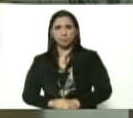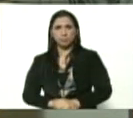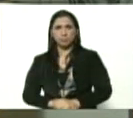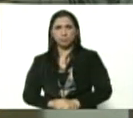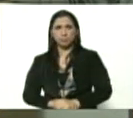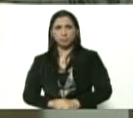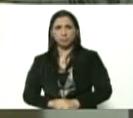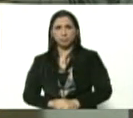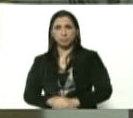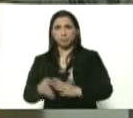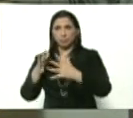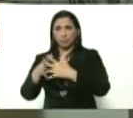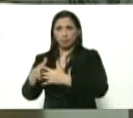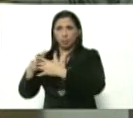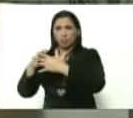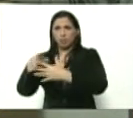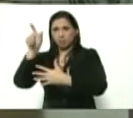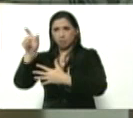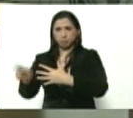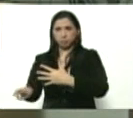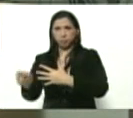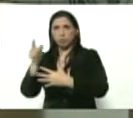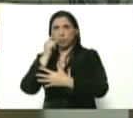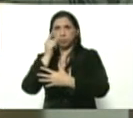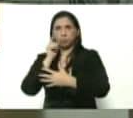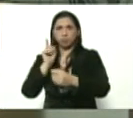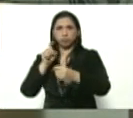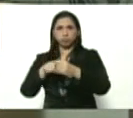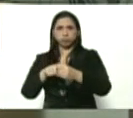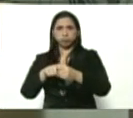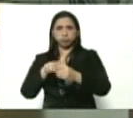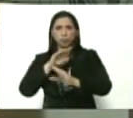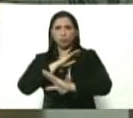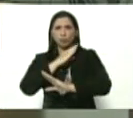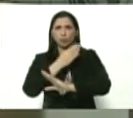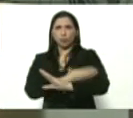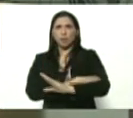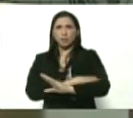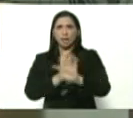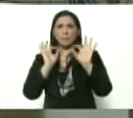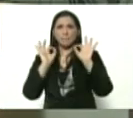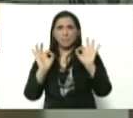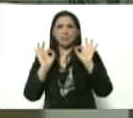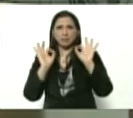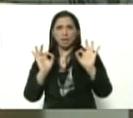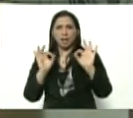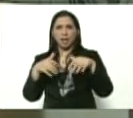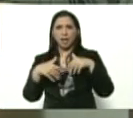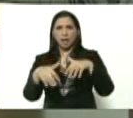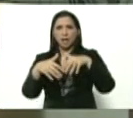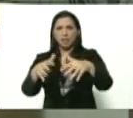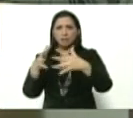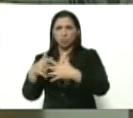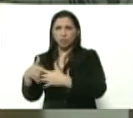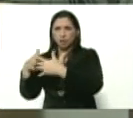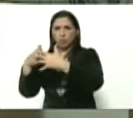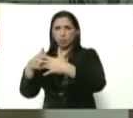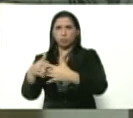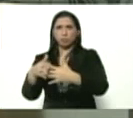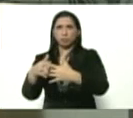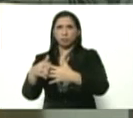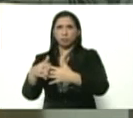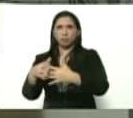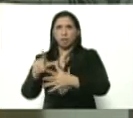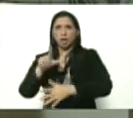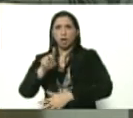el estadounidense, miembro de las Fuerzas Especiales del ejército de Estados Unidos, Denman